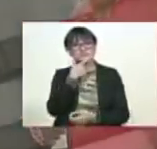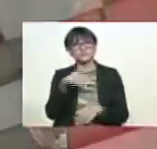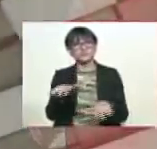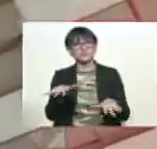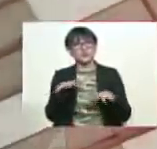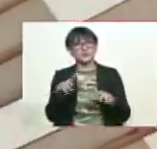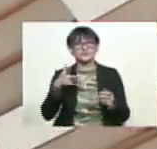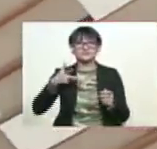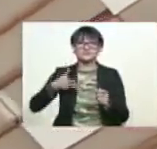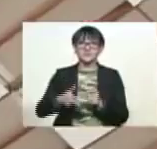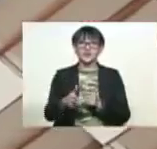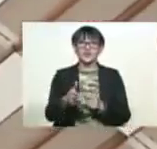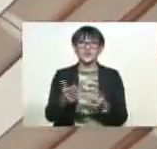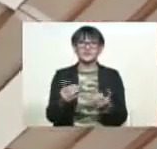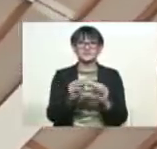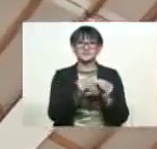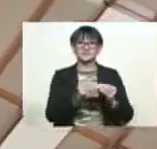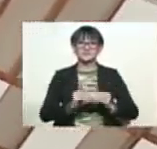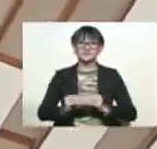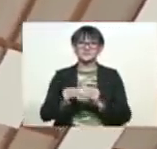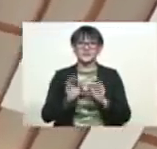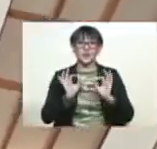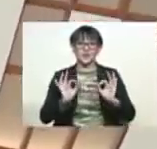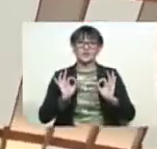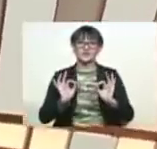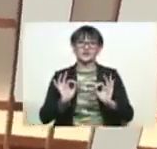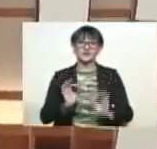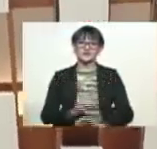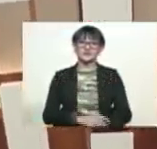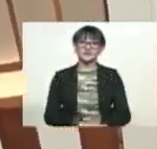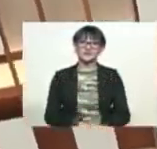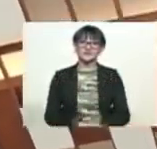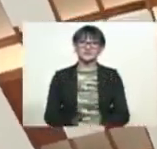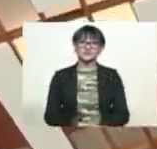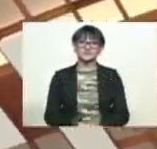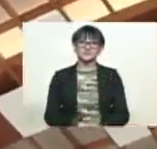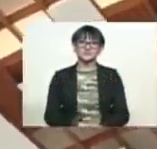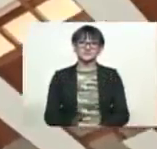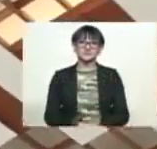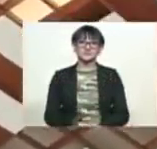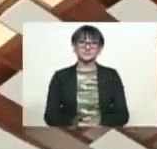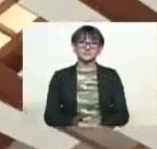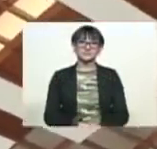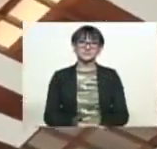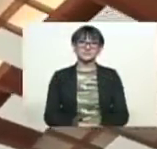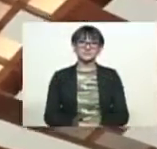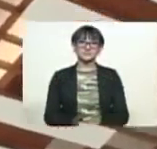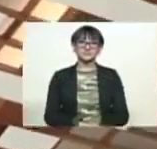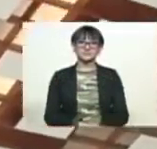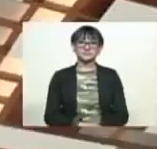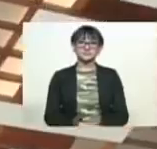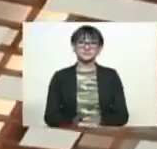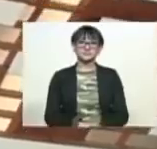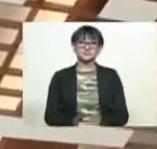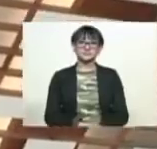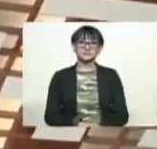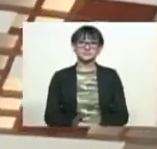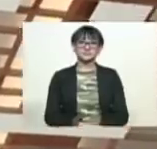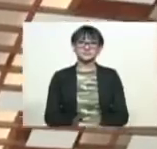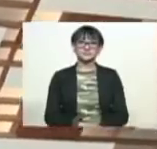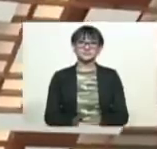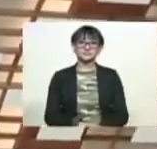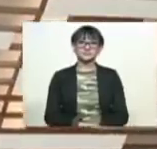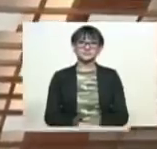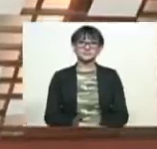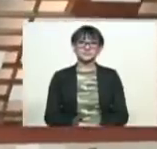que hoy reinauguramos, restaurada originalmente. Por favor. Gracias. Bueno, aquí nos encontramos